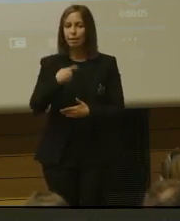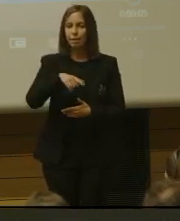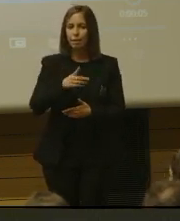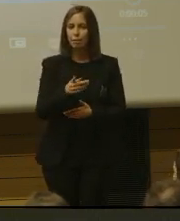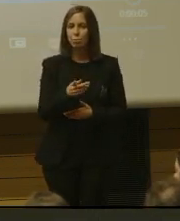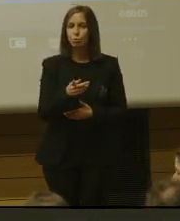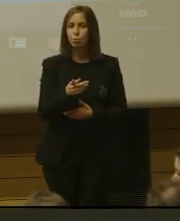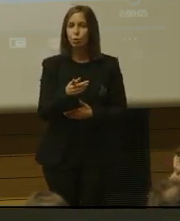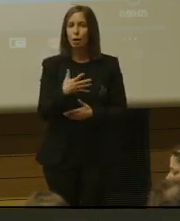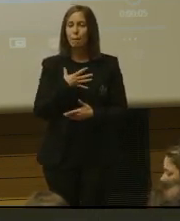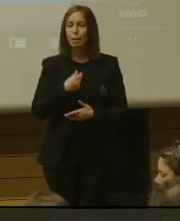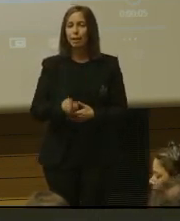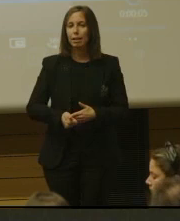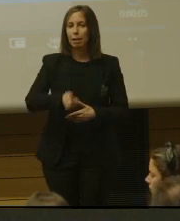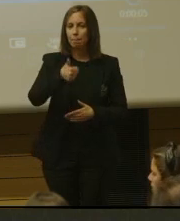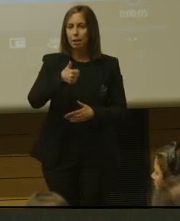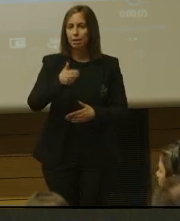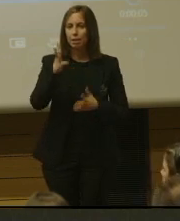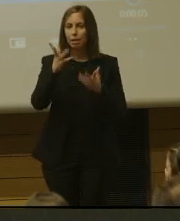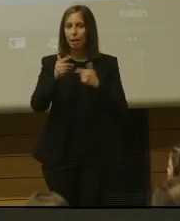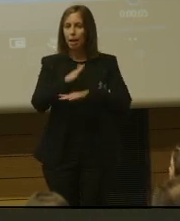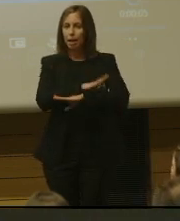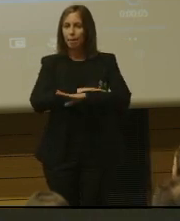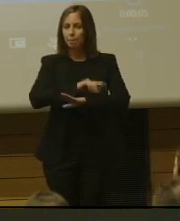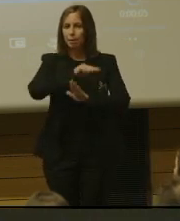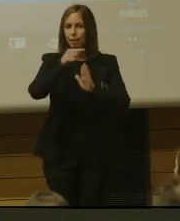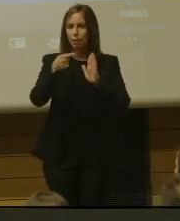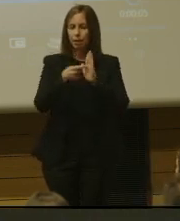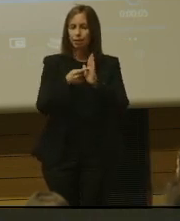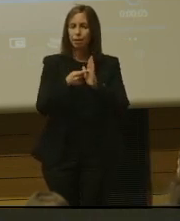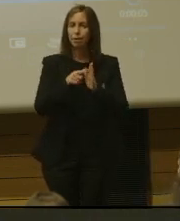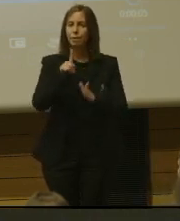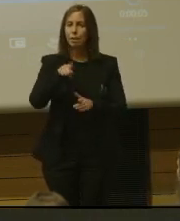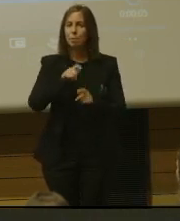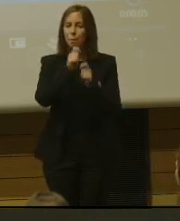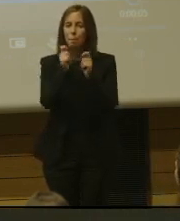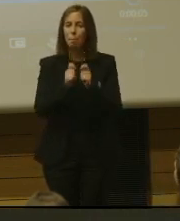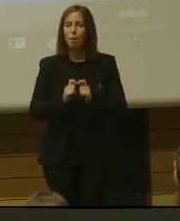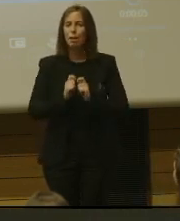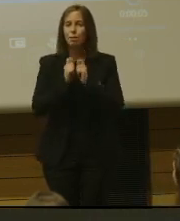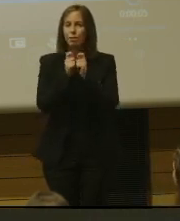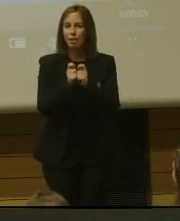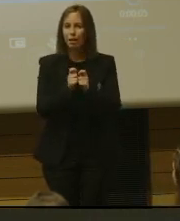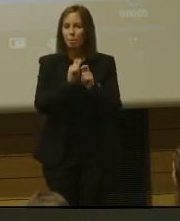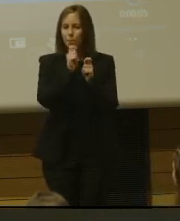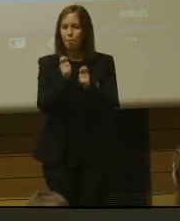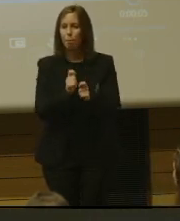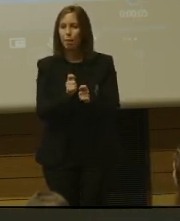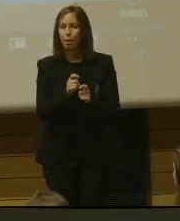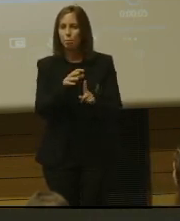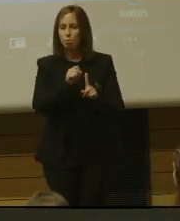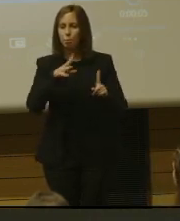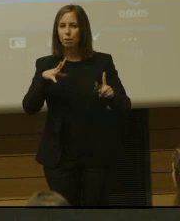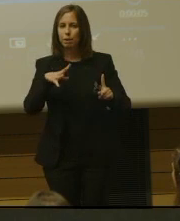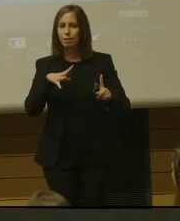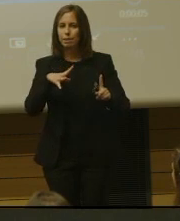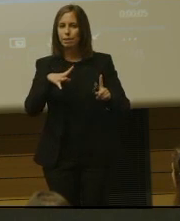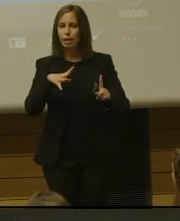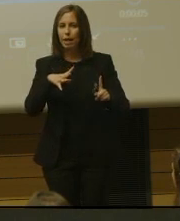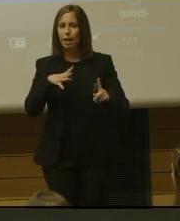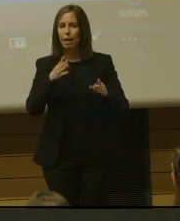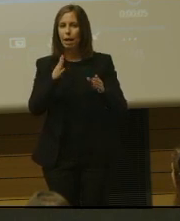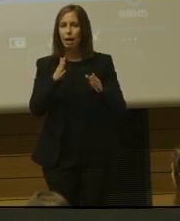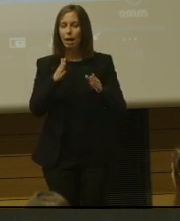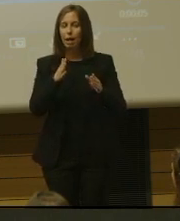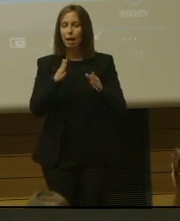necesitamos que haya más valentía desde la legislación. Y desde luego dar modelos también, no desde el punto de vista solo de los que conviven